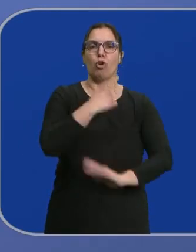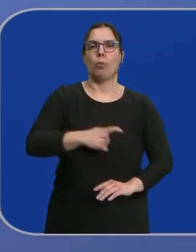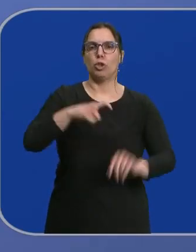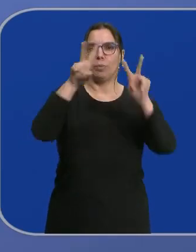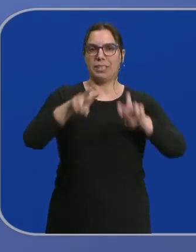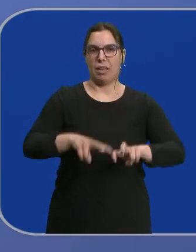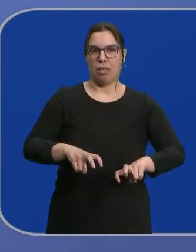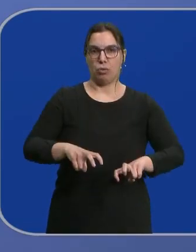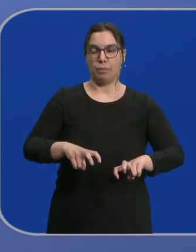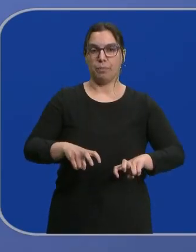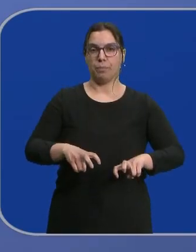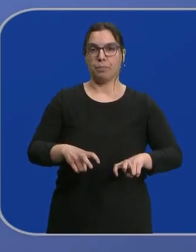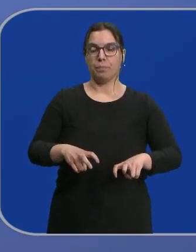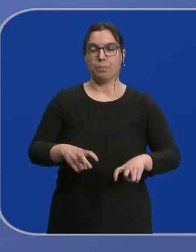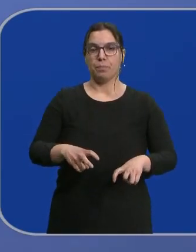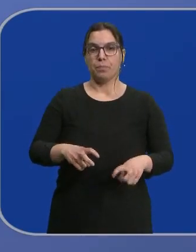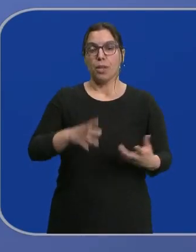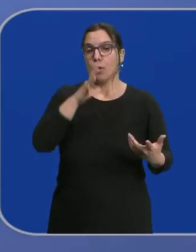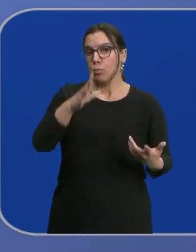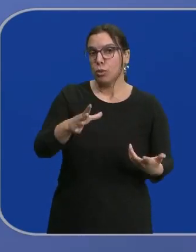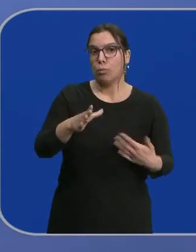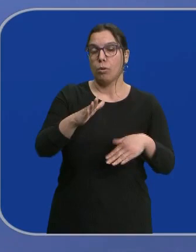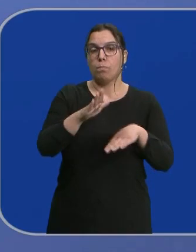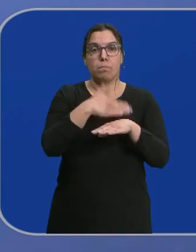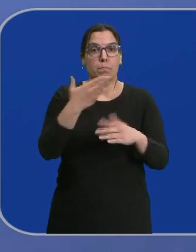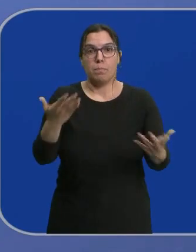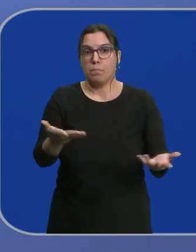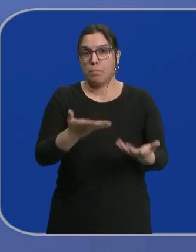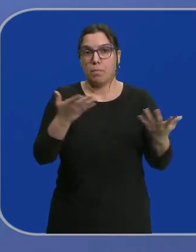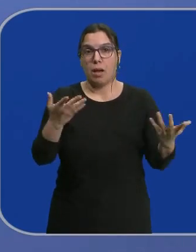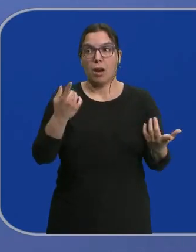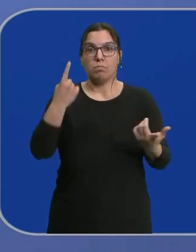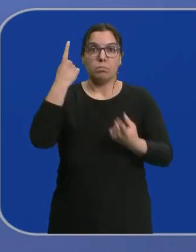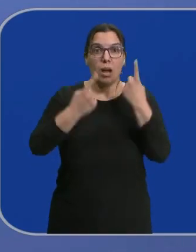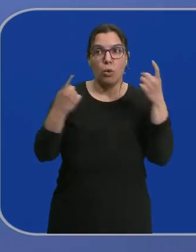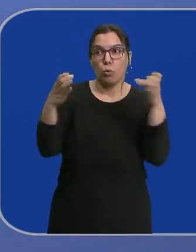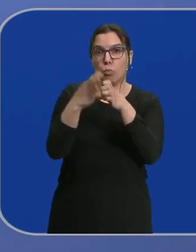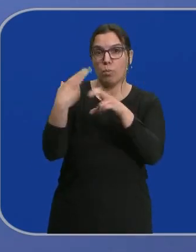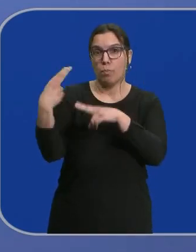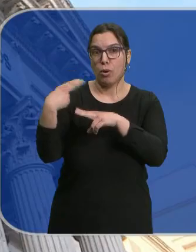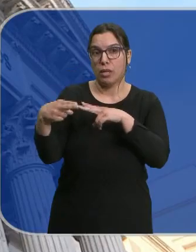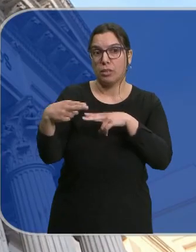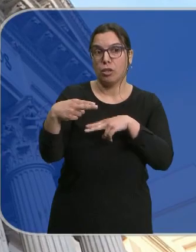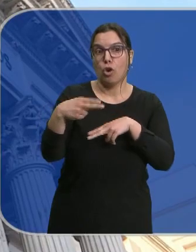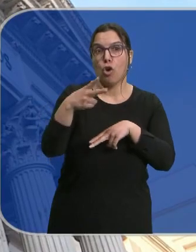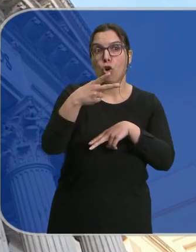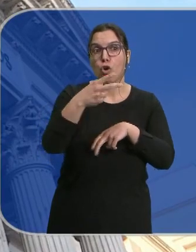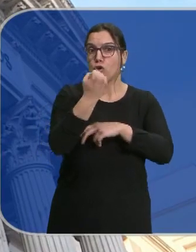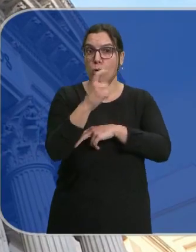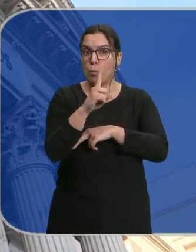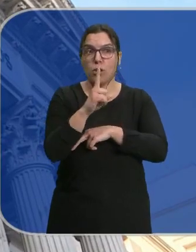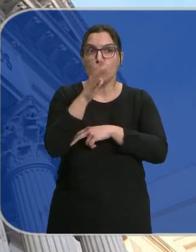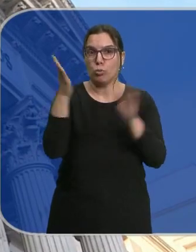investigación y no hay ningún motivo para que algún partido político no la apoye.